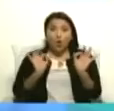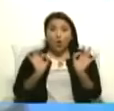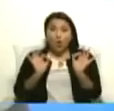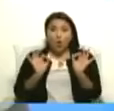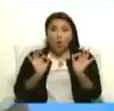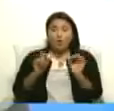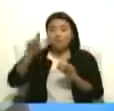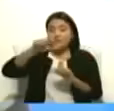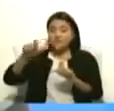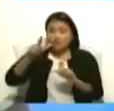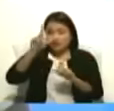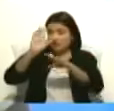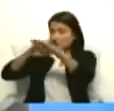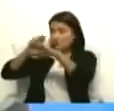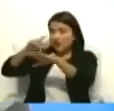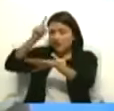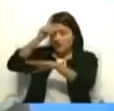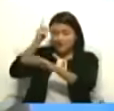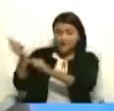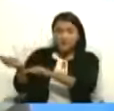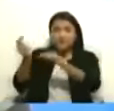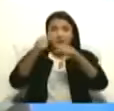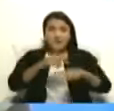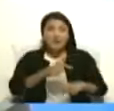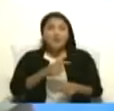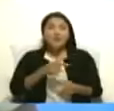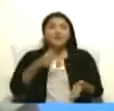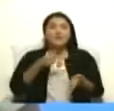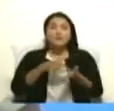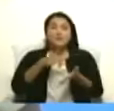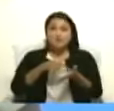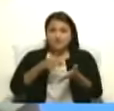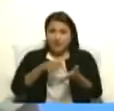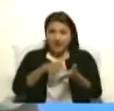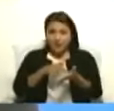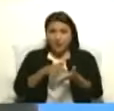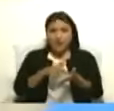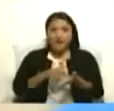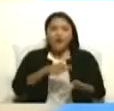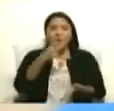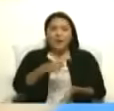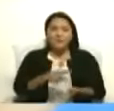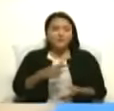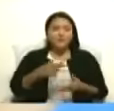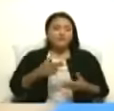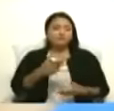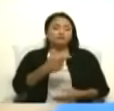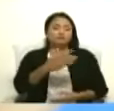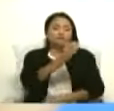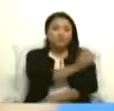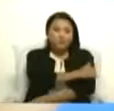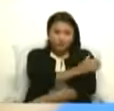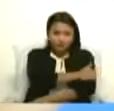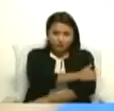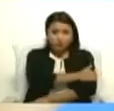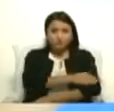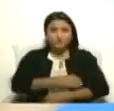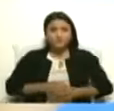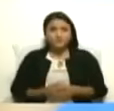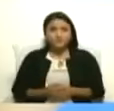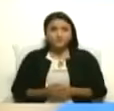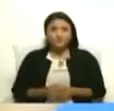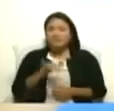alemanes a cobrarse una deuda que habían adquirido precisamente las oligarquías son los mismos